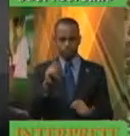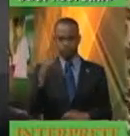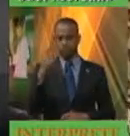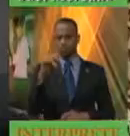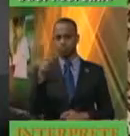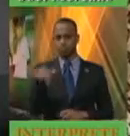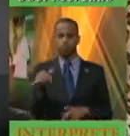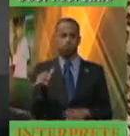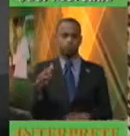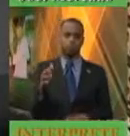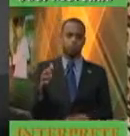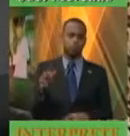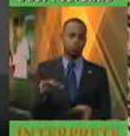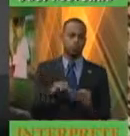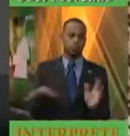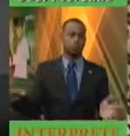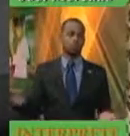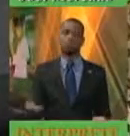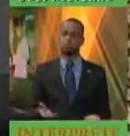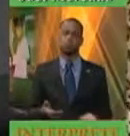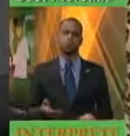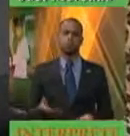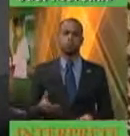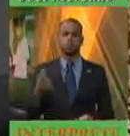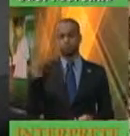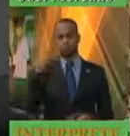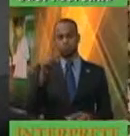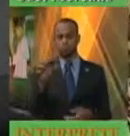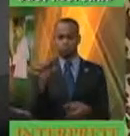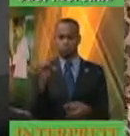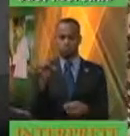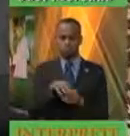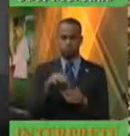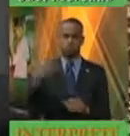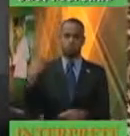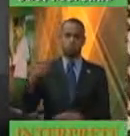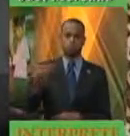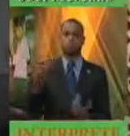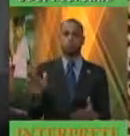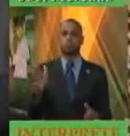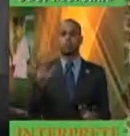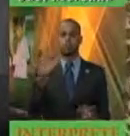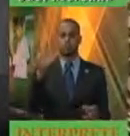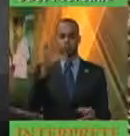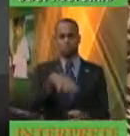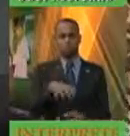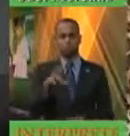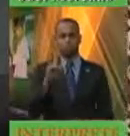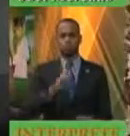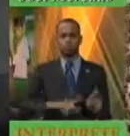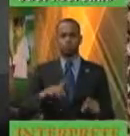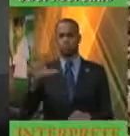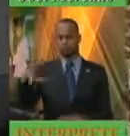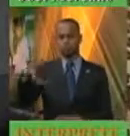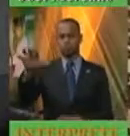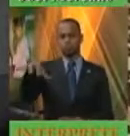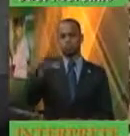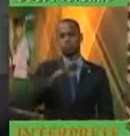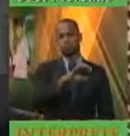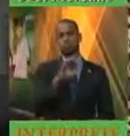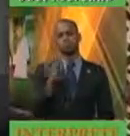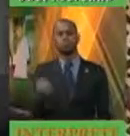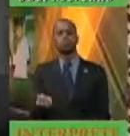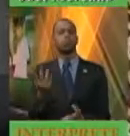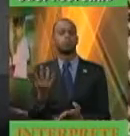Que eso no va a ser en vano, ese levantamiento que realizamos. Para elecciones futuras, ya tenemos a la persona visualizada en tal lugar tenemos